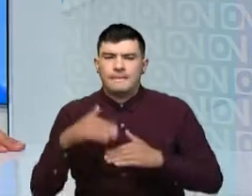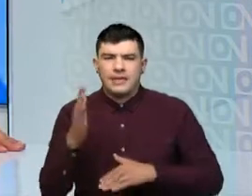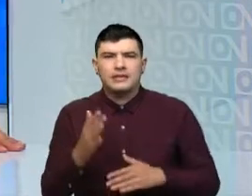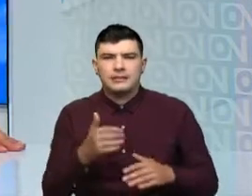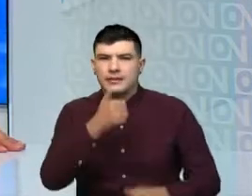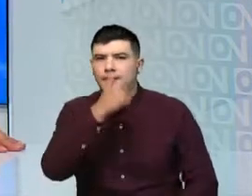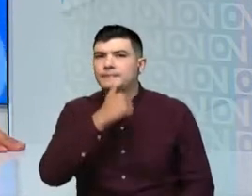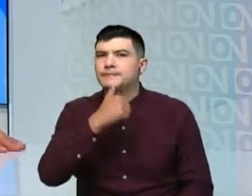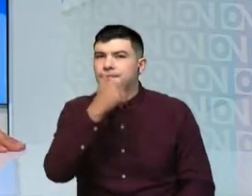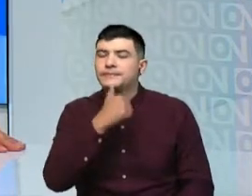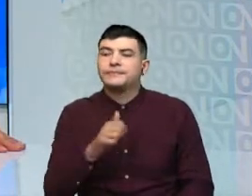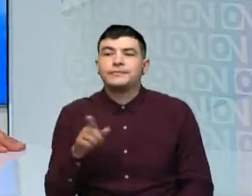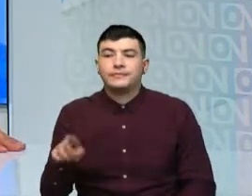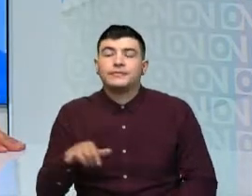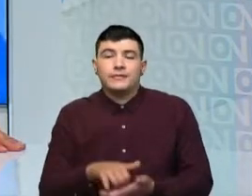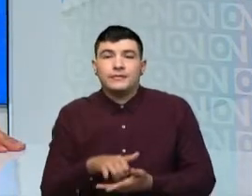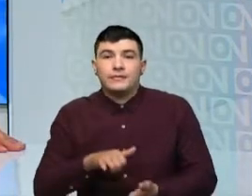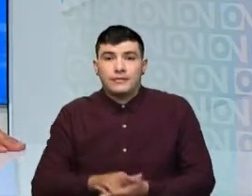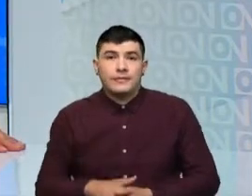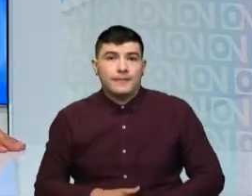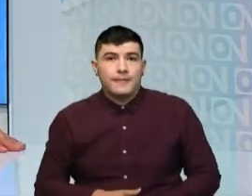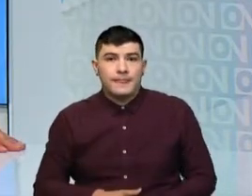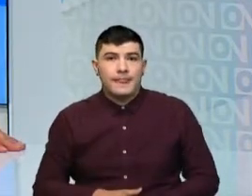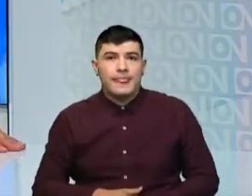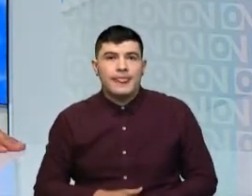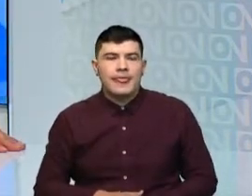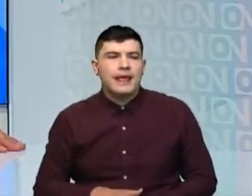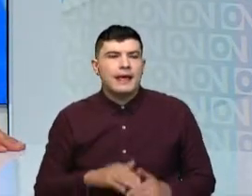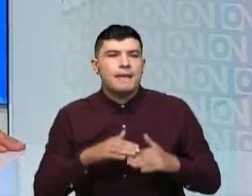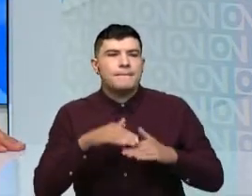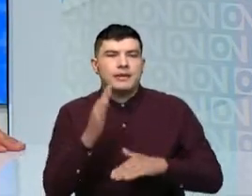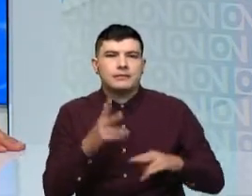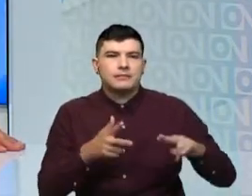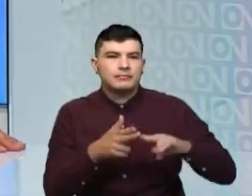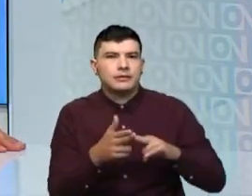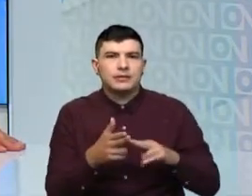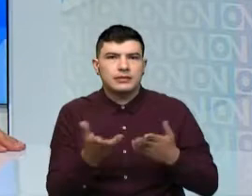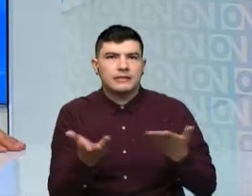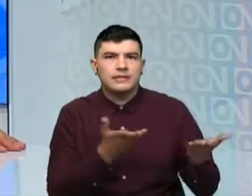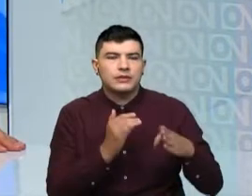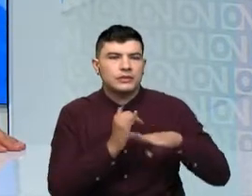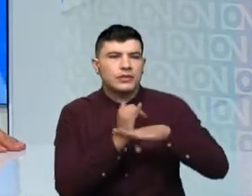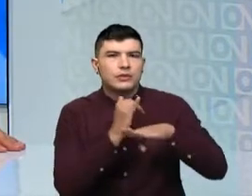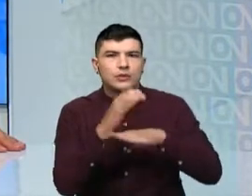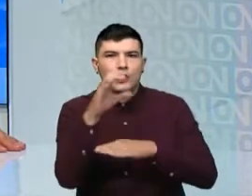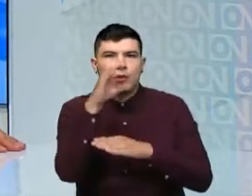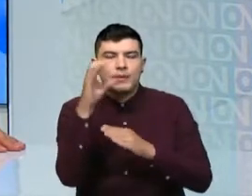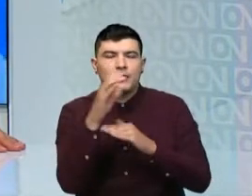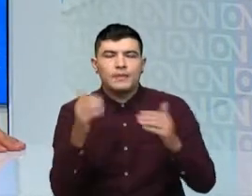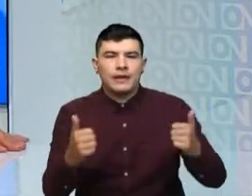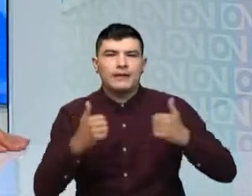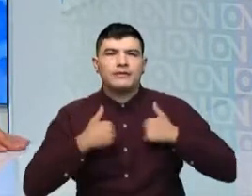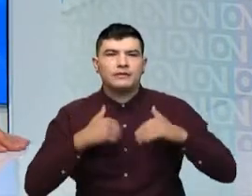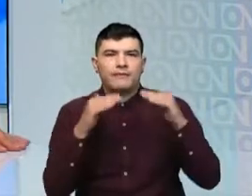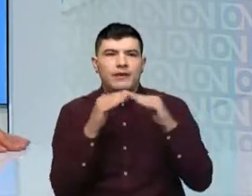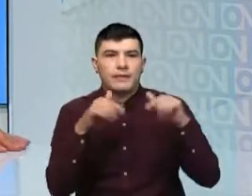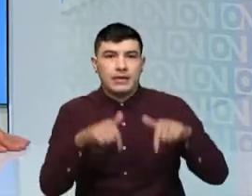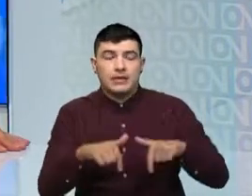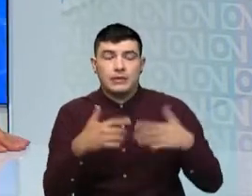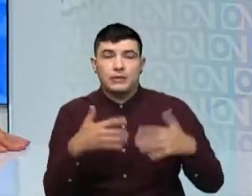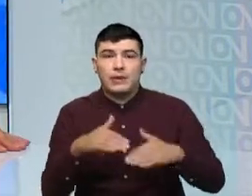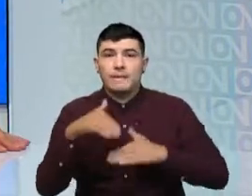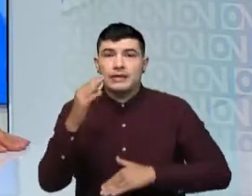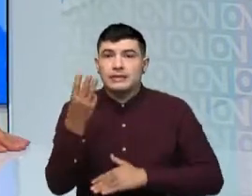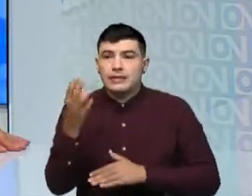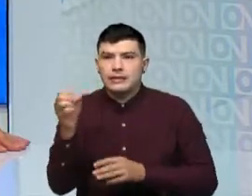iniciamos también con otros hechos porque fueron suspendidos indefinidamente los servicios en el instituto colombiano de bienestar familiar aquí en floridablanca más de